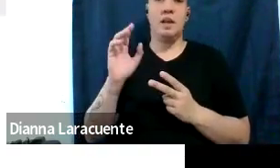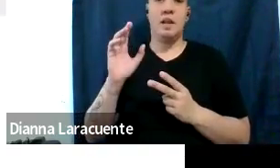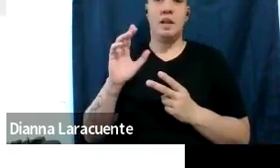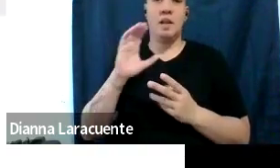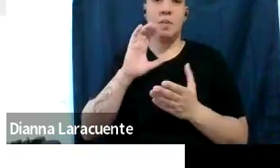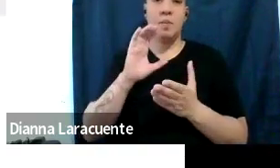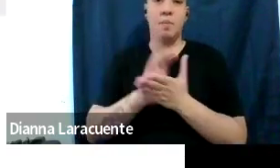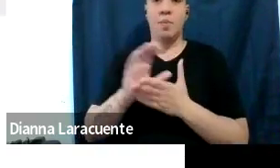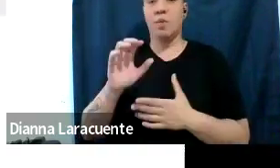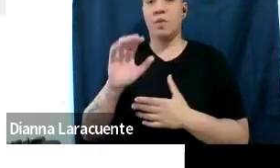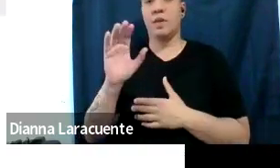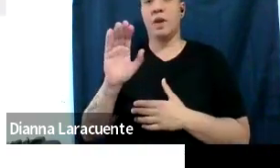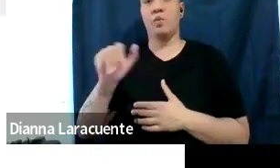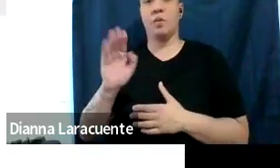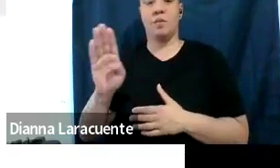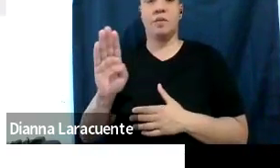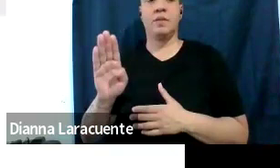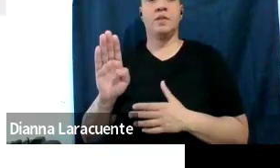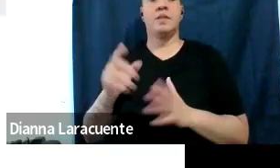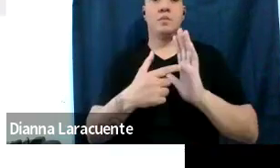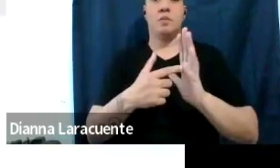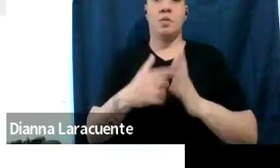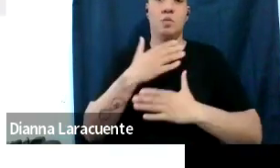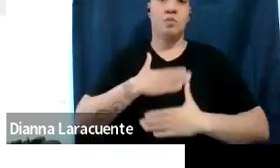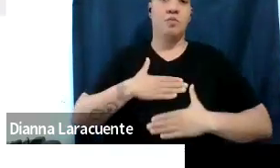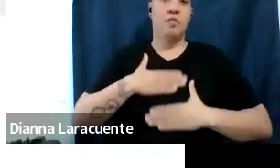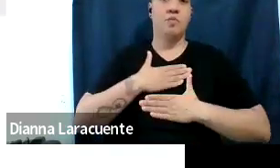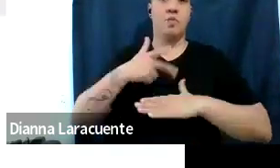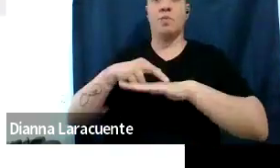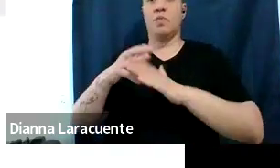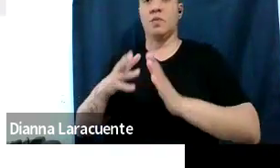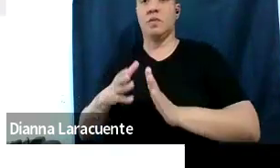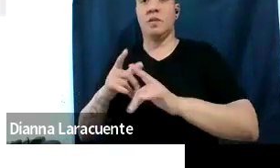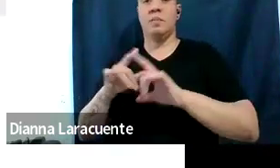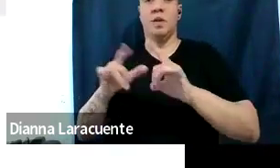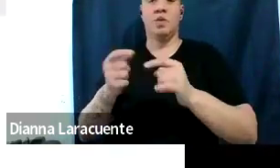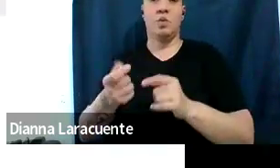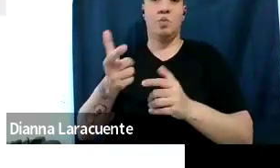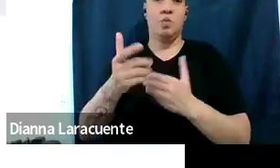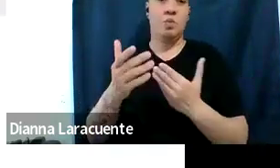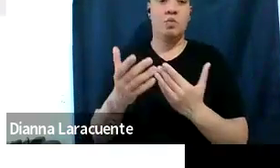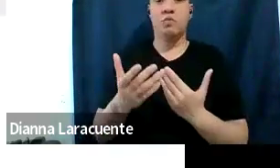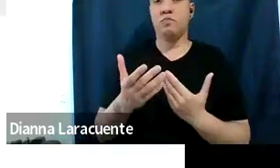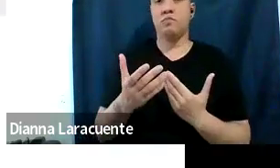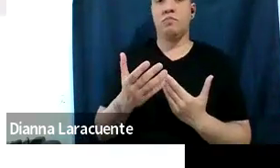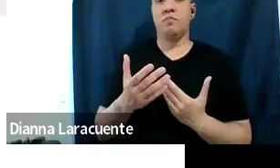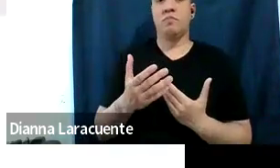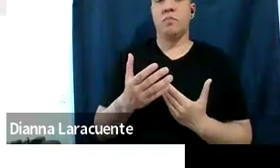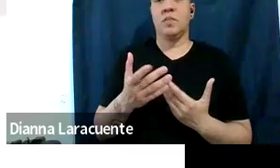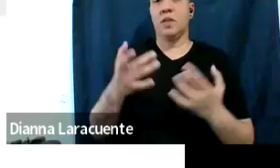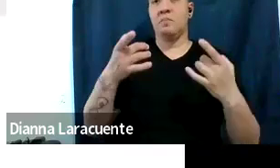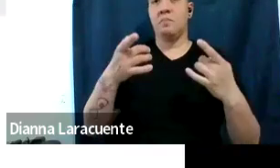y demostrando que todo es mucho si lo disfrutan los puertorriqueños y todo es poco si lo disfrutan la. ¿Y qué